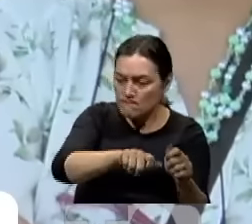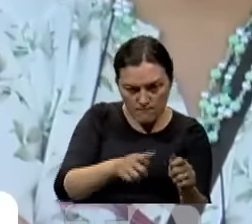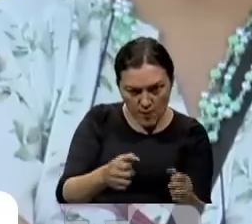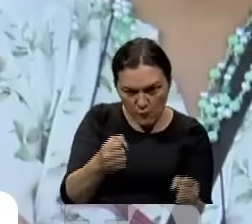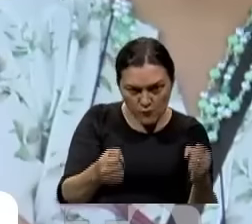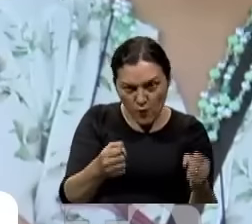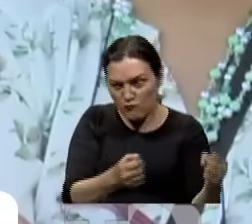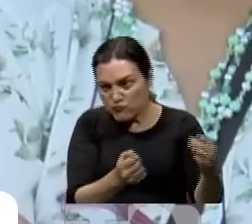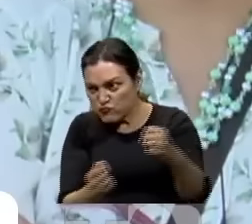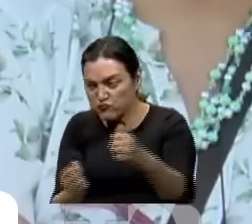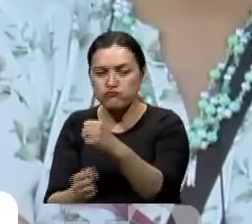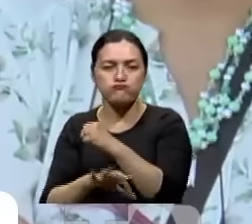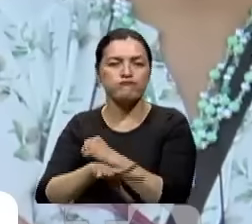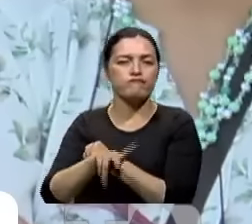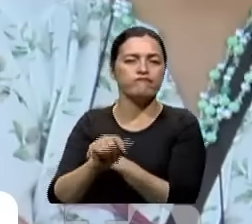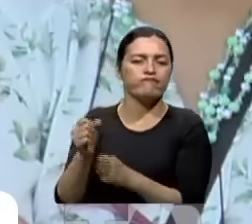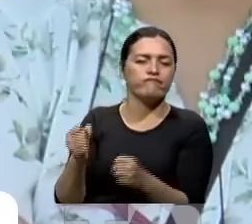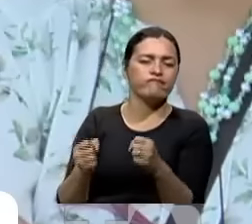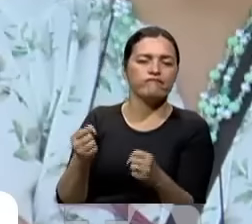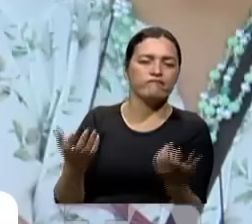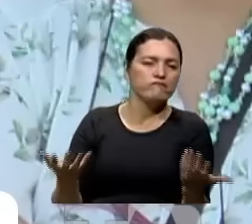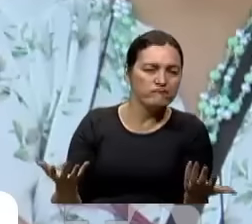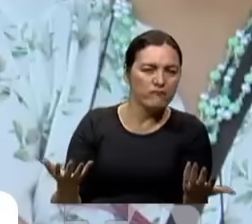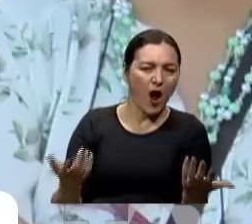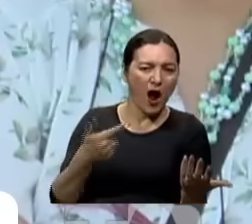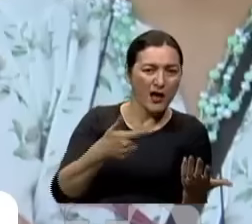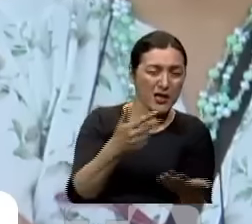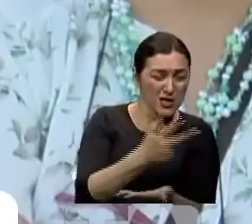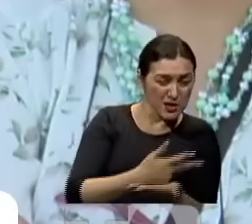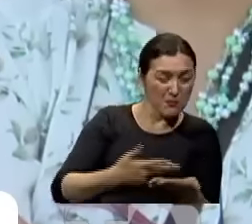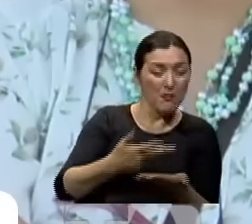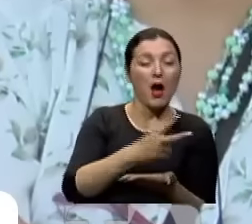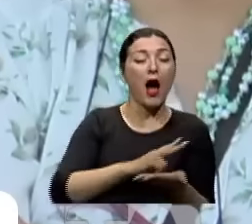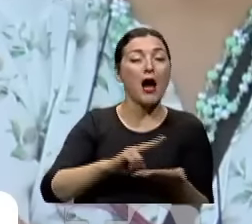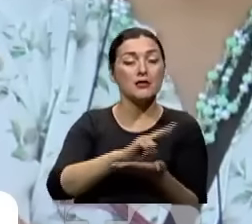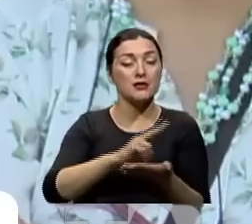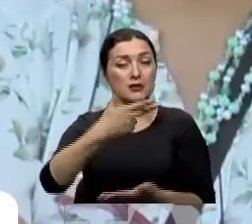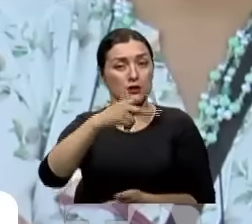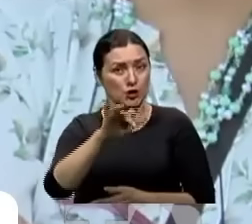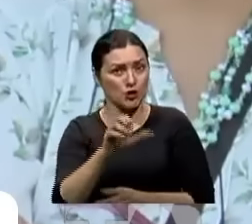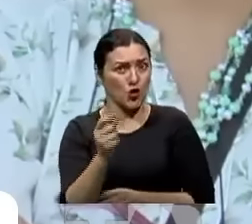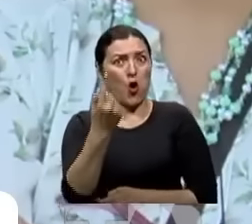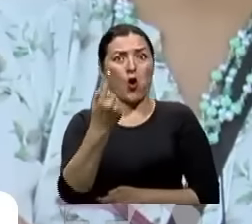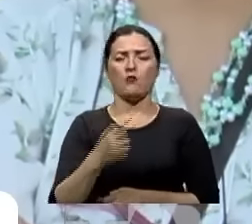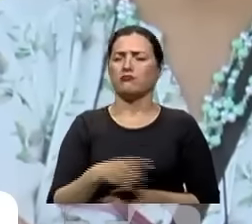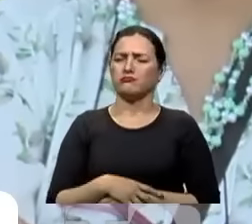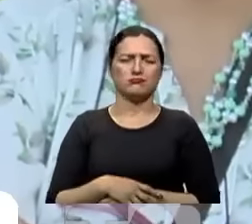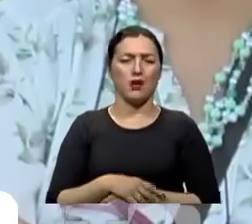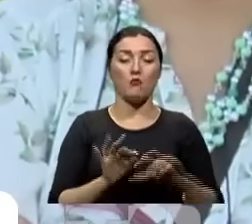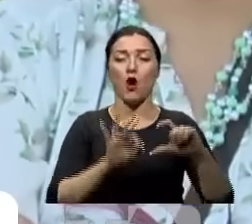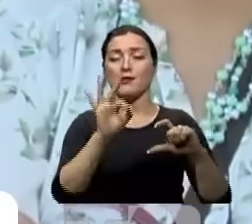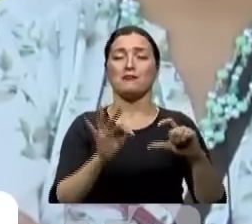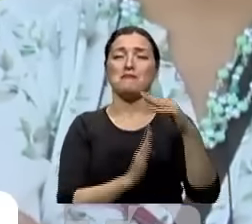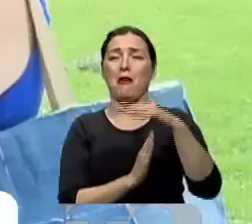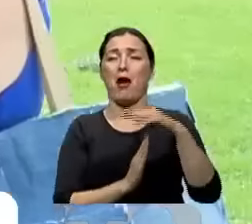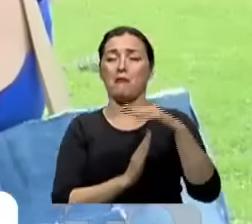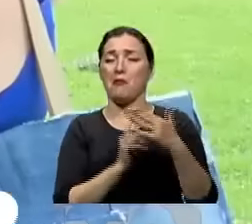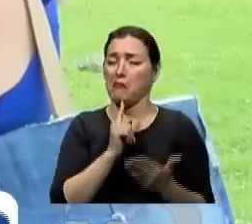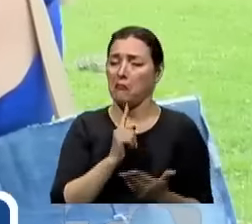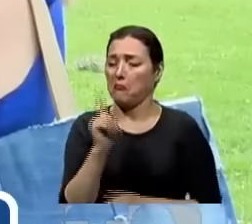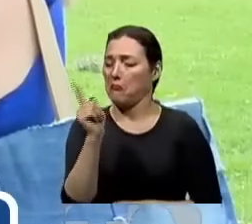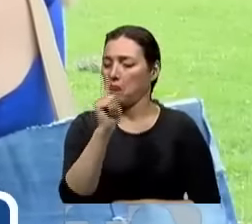aunque aparentemente las estadísticas demuestran que el Valle de los Chillos es un lugar de paz, una isla de paz, no es así.